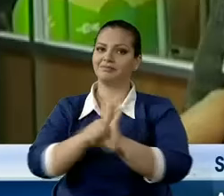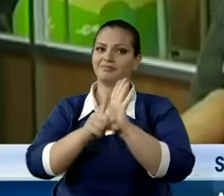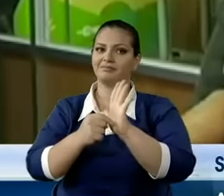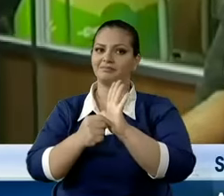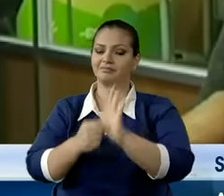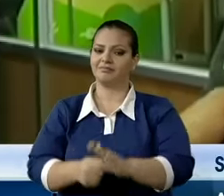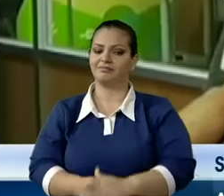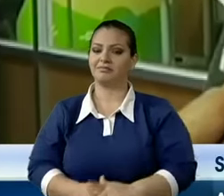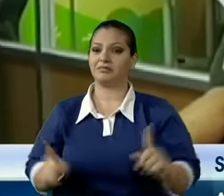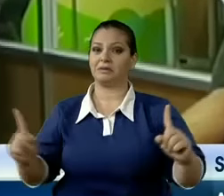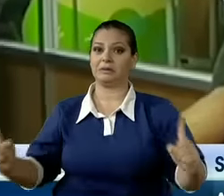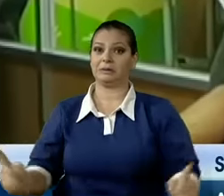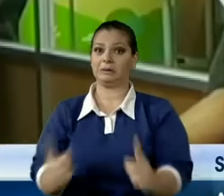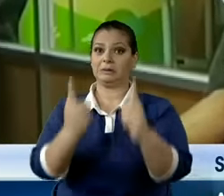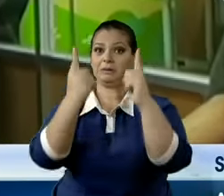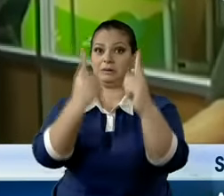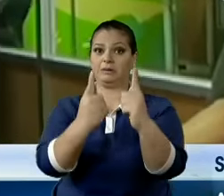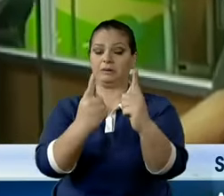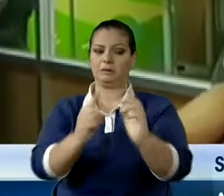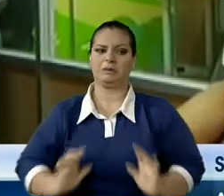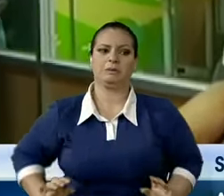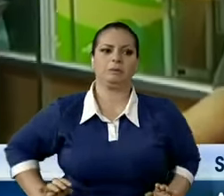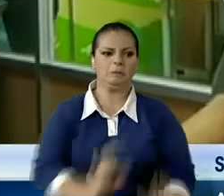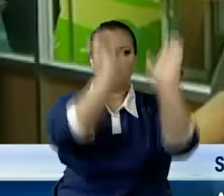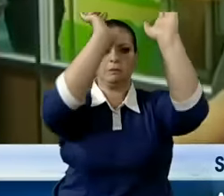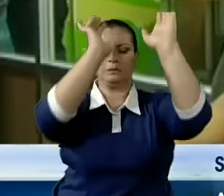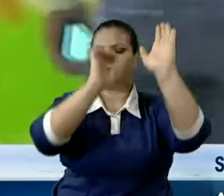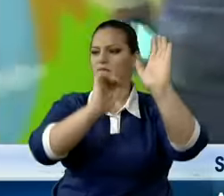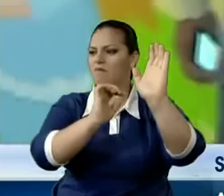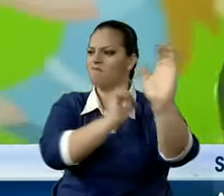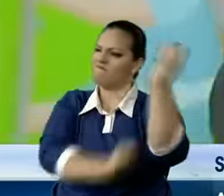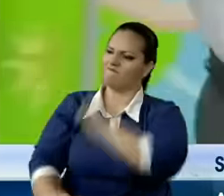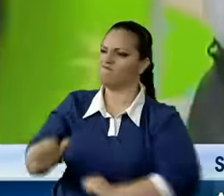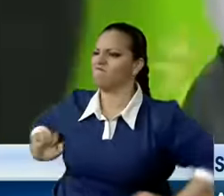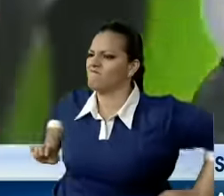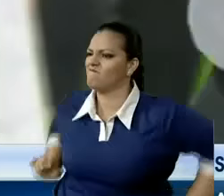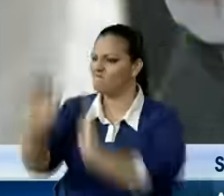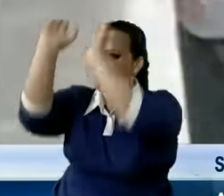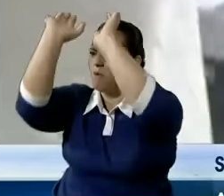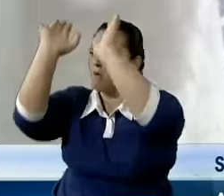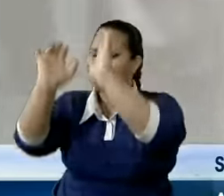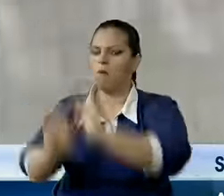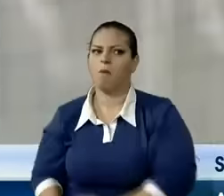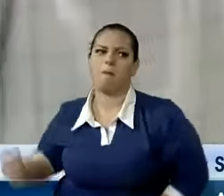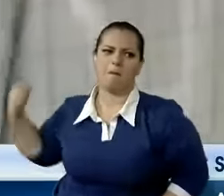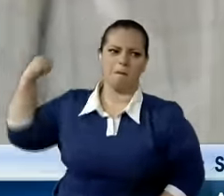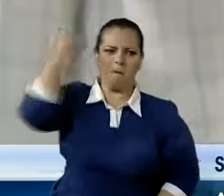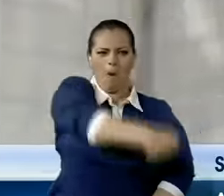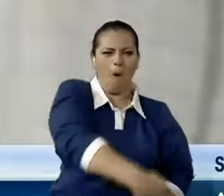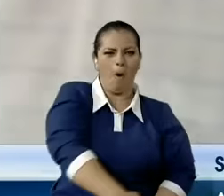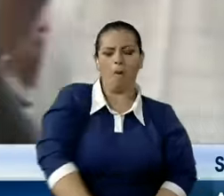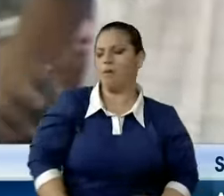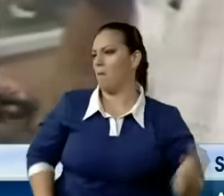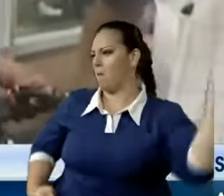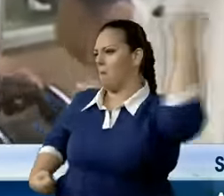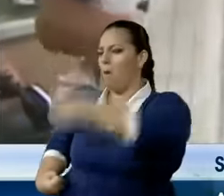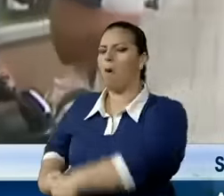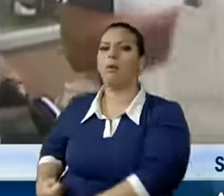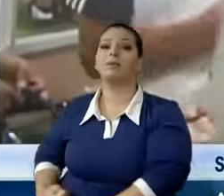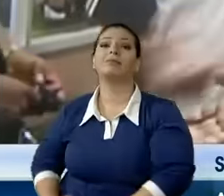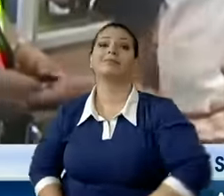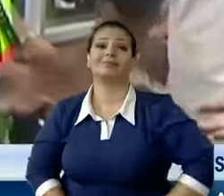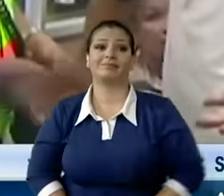roce de dos personas. De un civil con una autoridad. Es el juez y el fiscal que actúe en esa audiencia va a tener suficientes